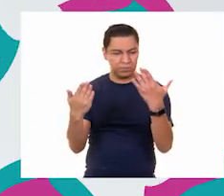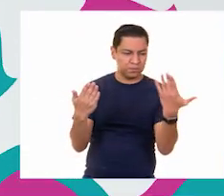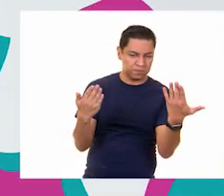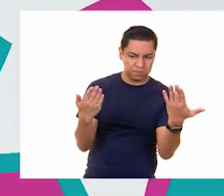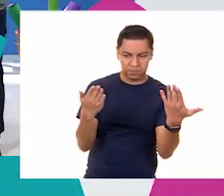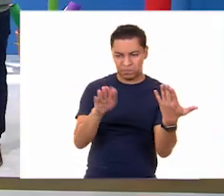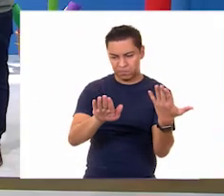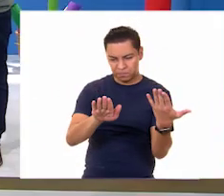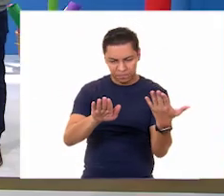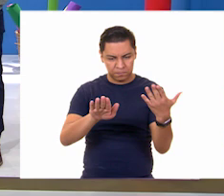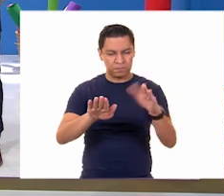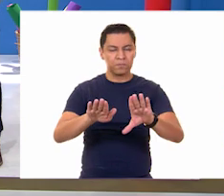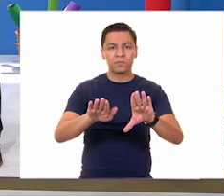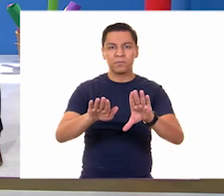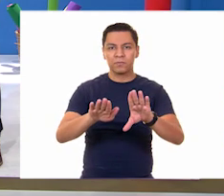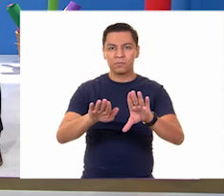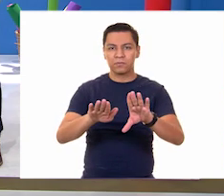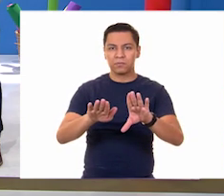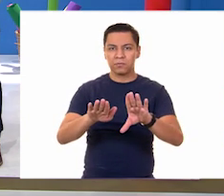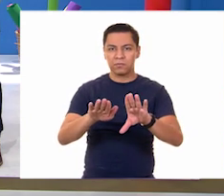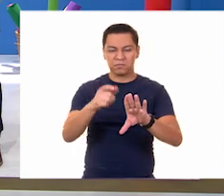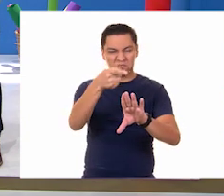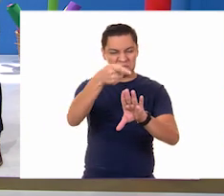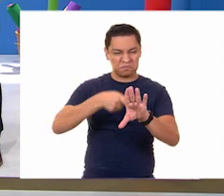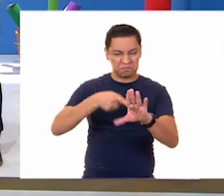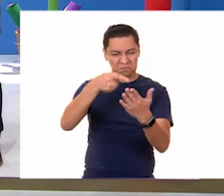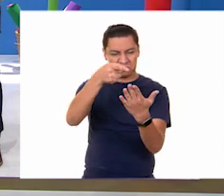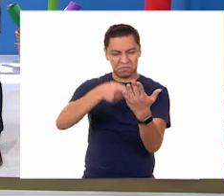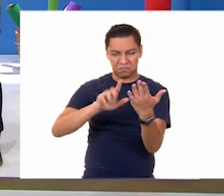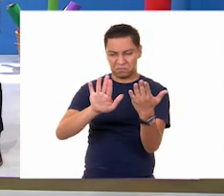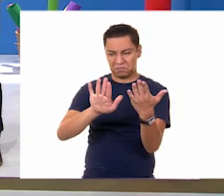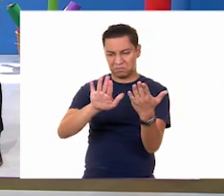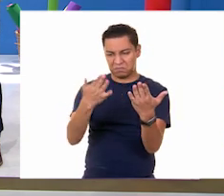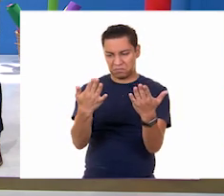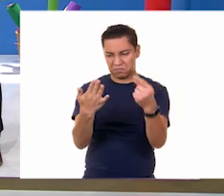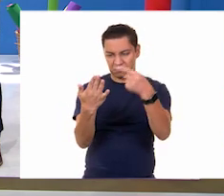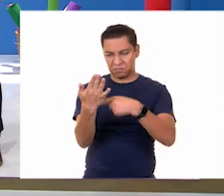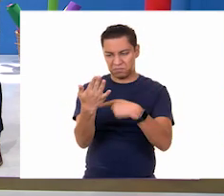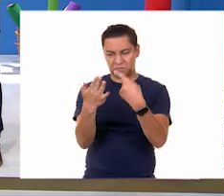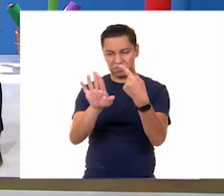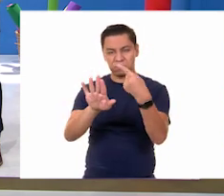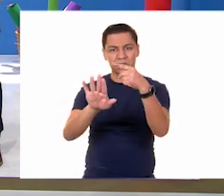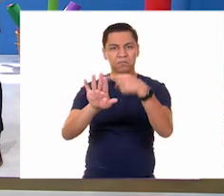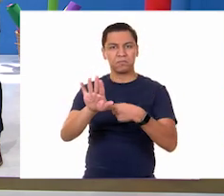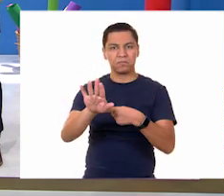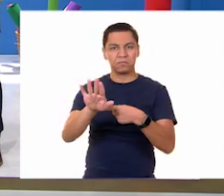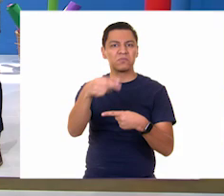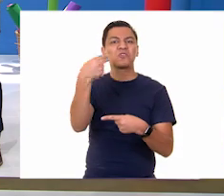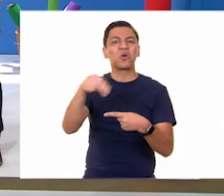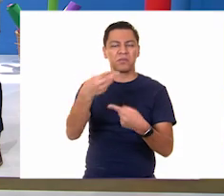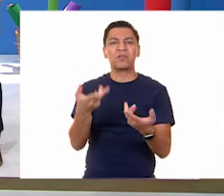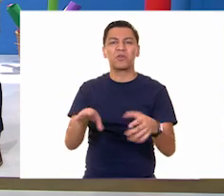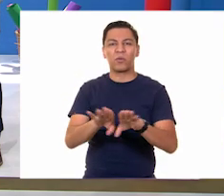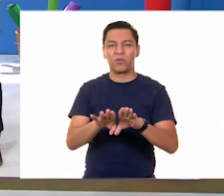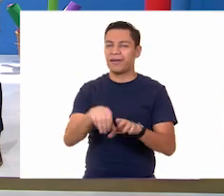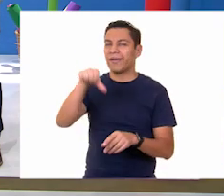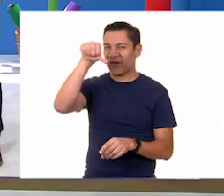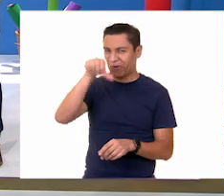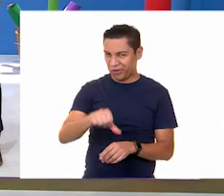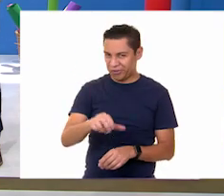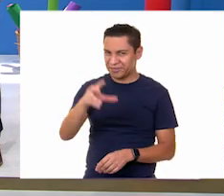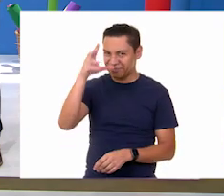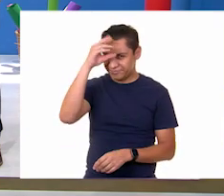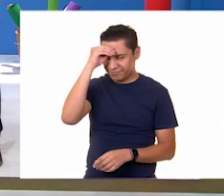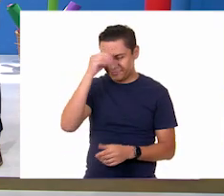Supongo que los niños y las niñas que nos acompañan van a realizar con nosotros la lectura exploratoria, ¿no? De estos trípticos que nos trajo, ¿verdad, profesor? Así